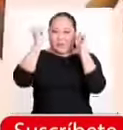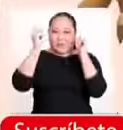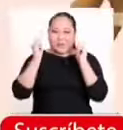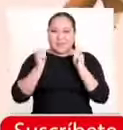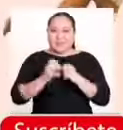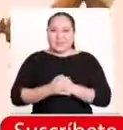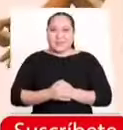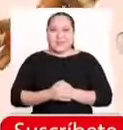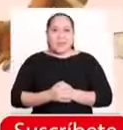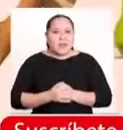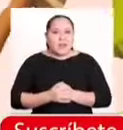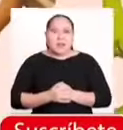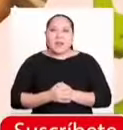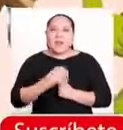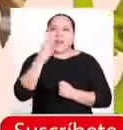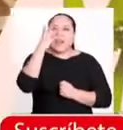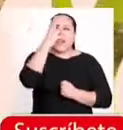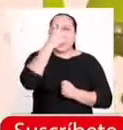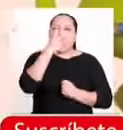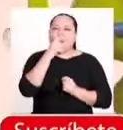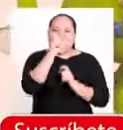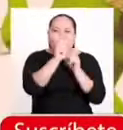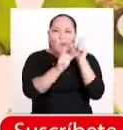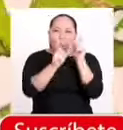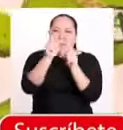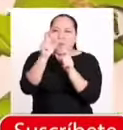¡Qué lindos personajes! ¿Qué es?